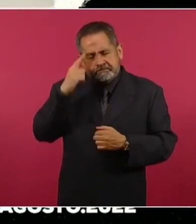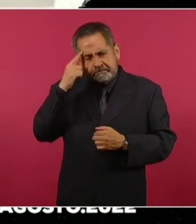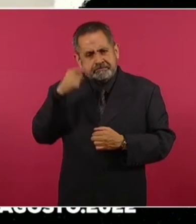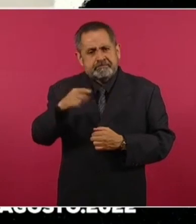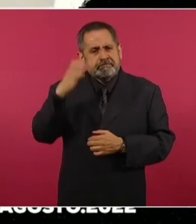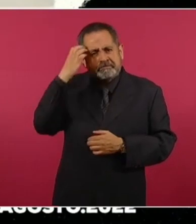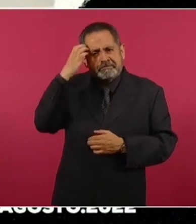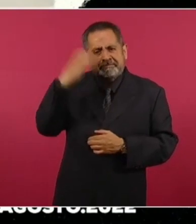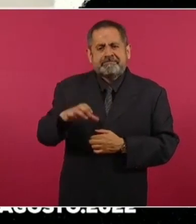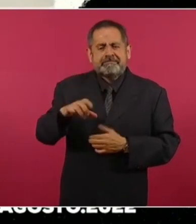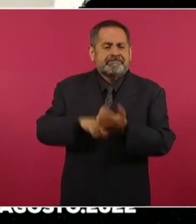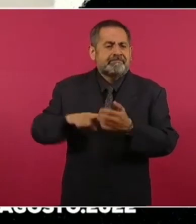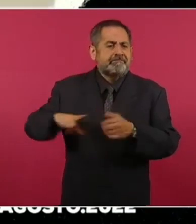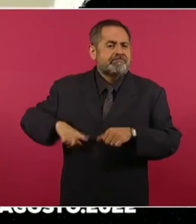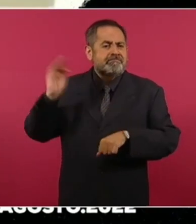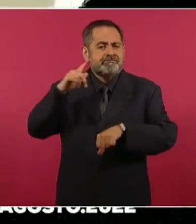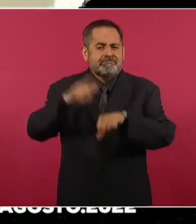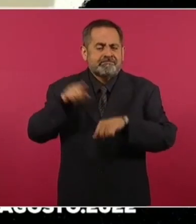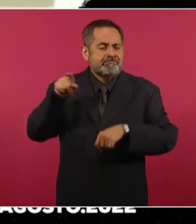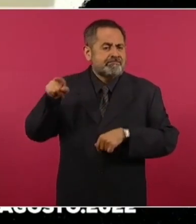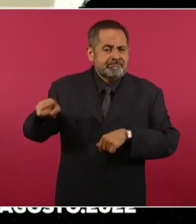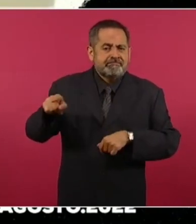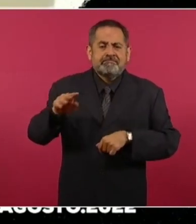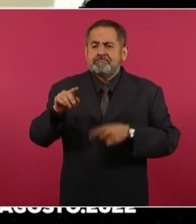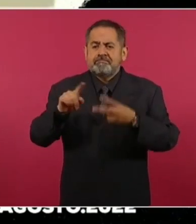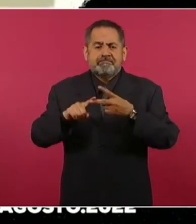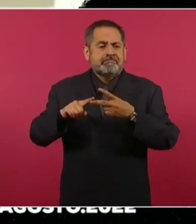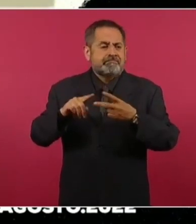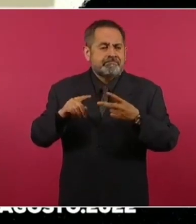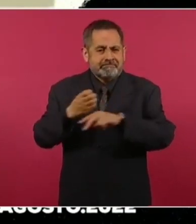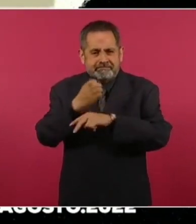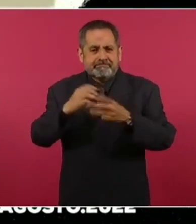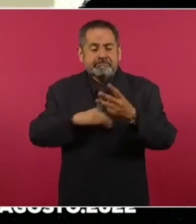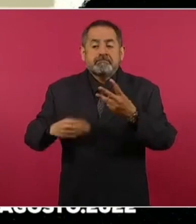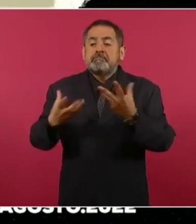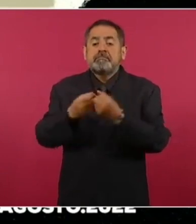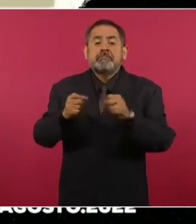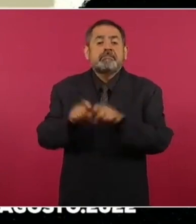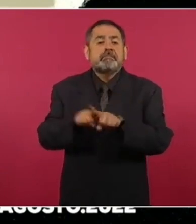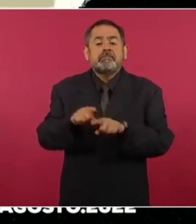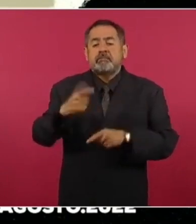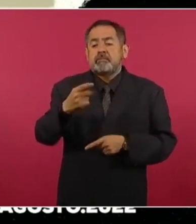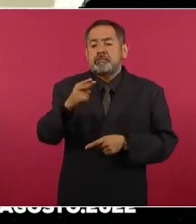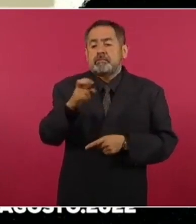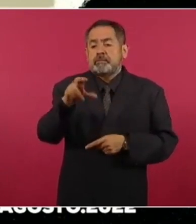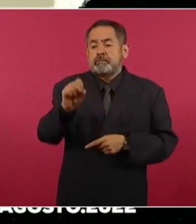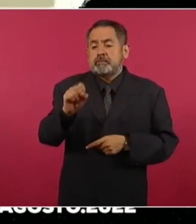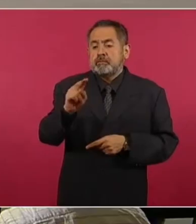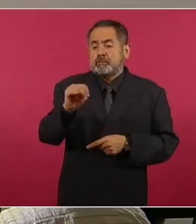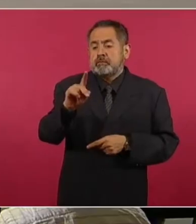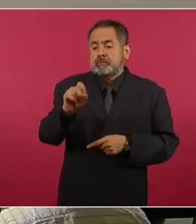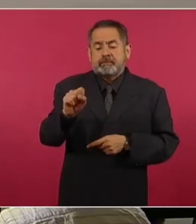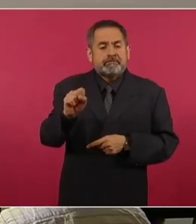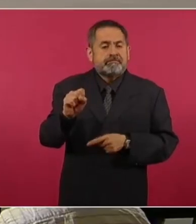un crimen de Estado en el que concurrieron integrantes del grupo delictivo Guerreros Unidos y agentes